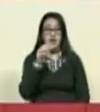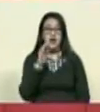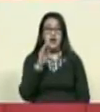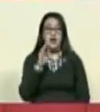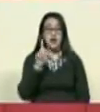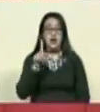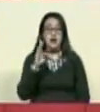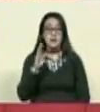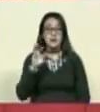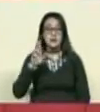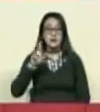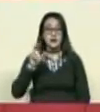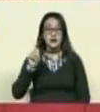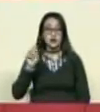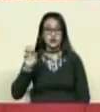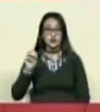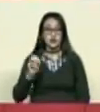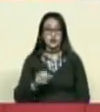Bermúdez Valderrey,